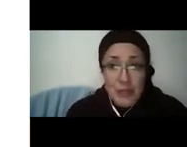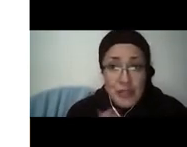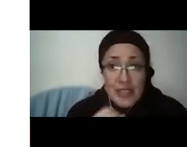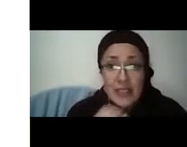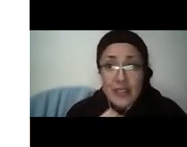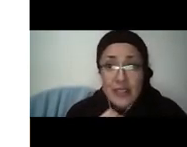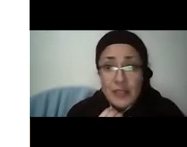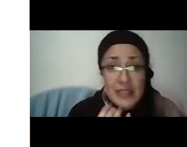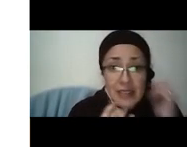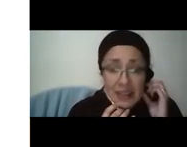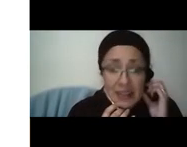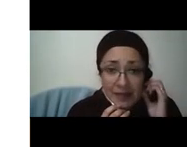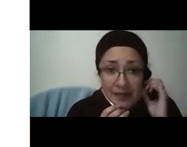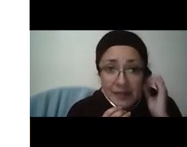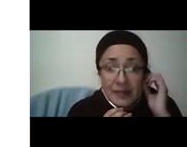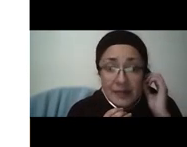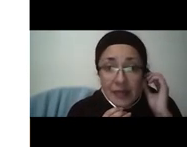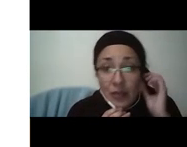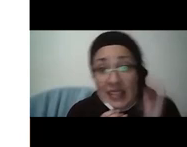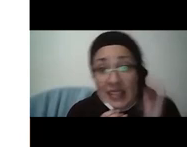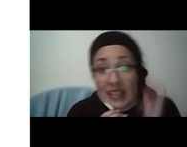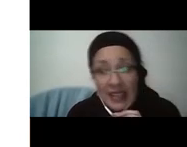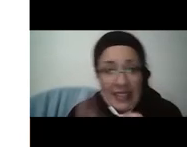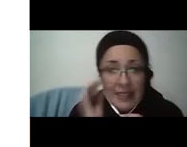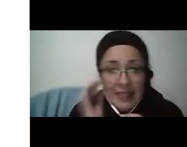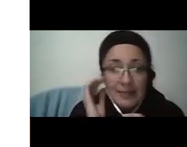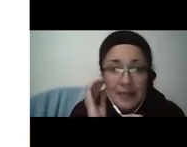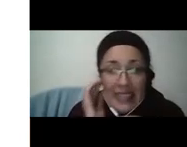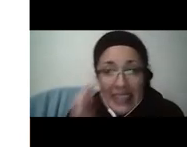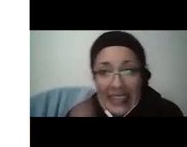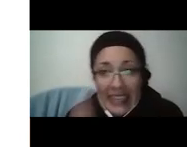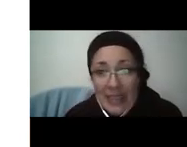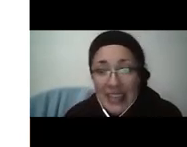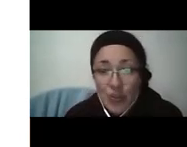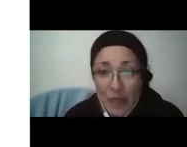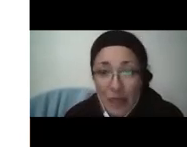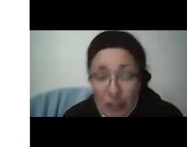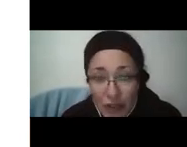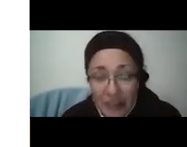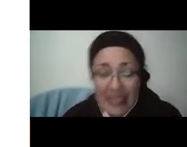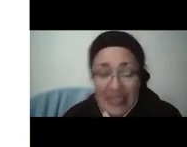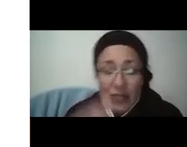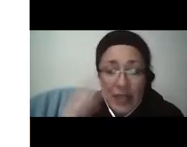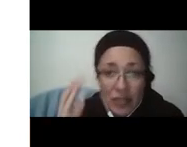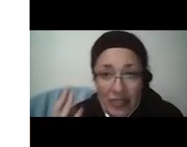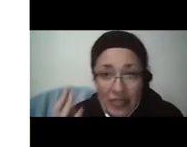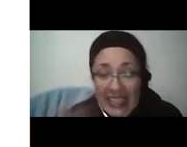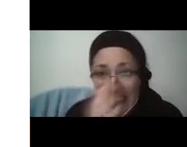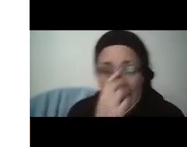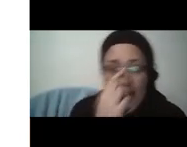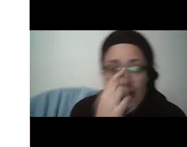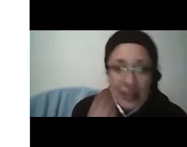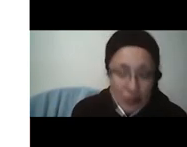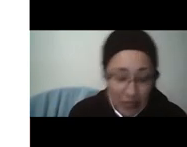podemos observar algunas imágenes. La imagen superior de su mano